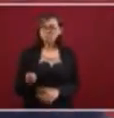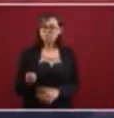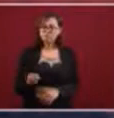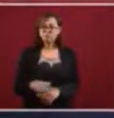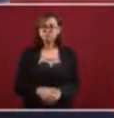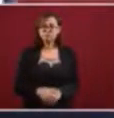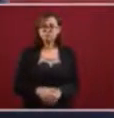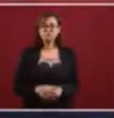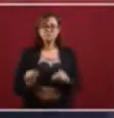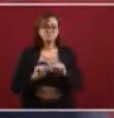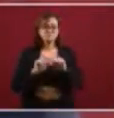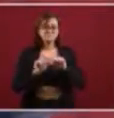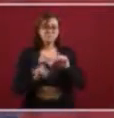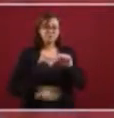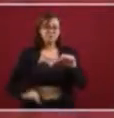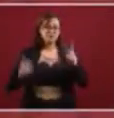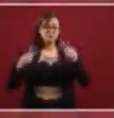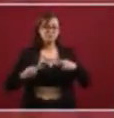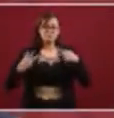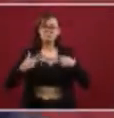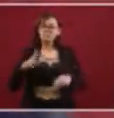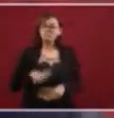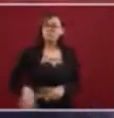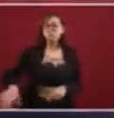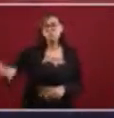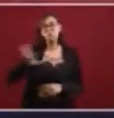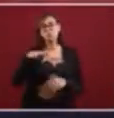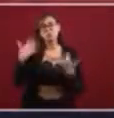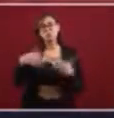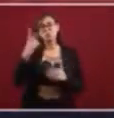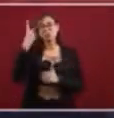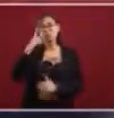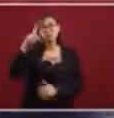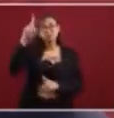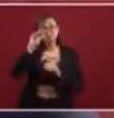es un pueblo bendito.